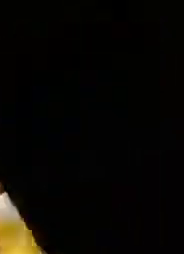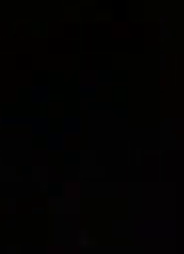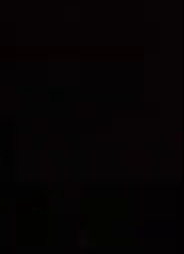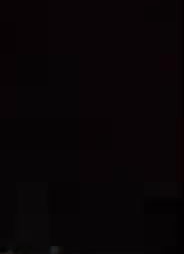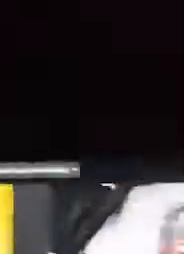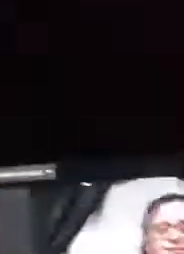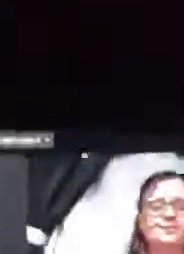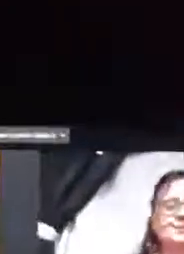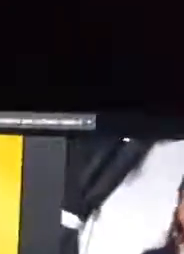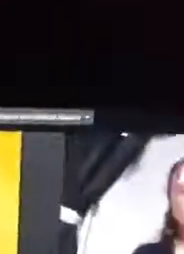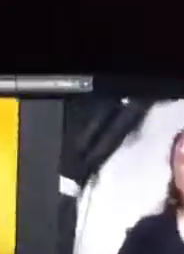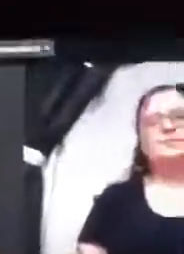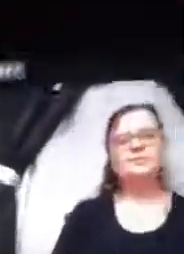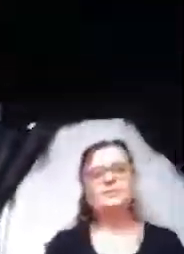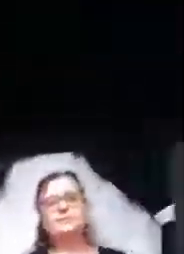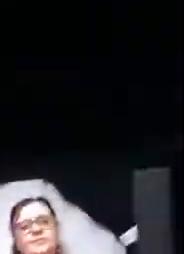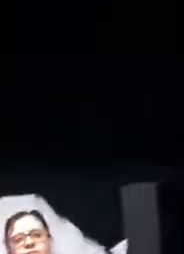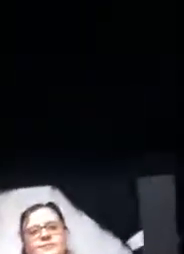Bueno, entonces ahí.